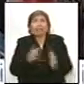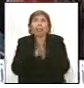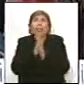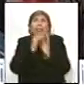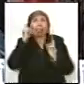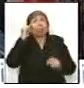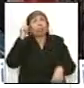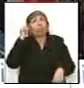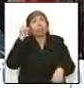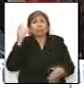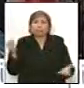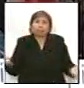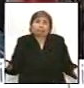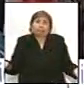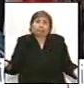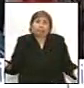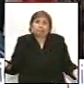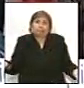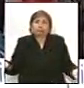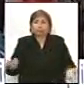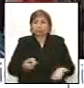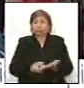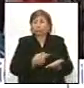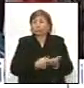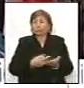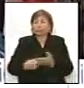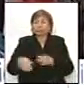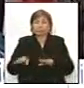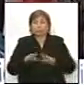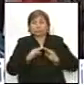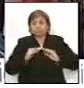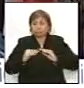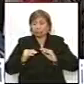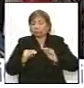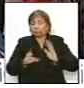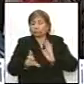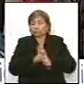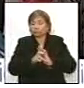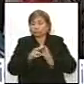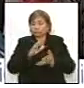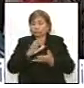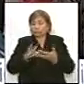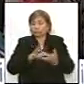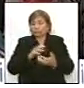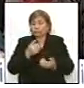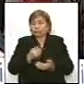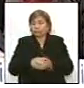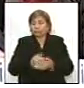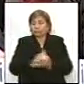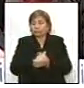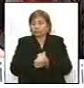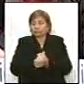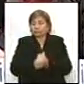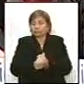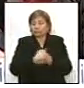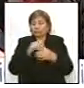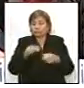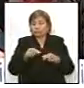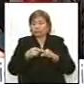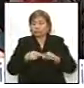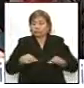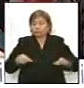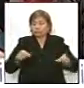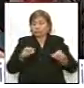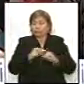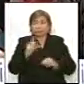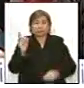aspiración. Y en el debate de la ley de presupuesto también es compleja, porque hay colegas aquí en el Parlamento